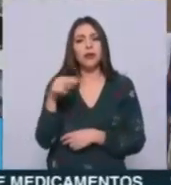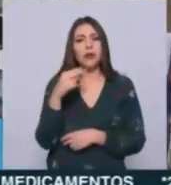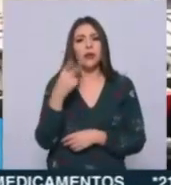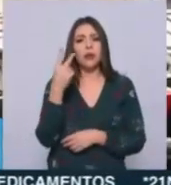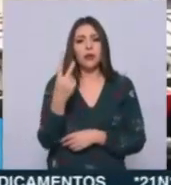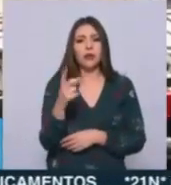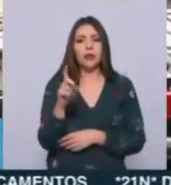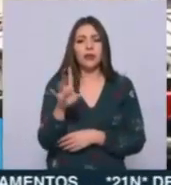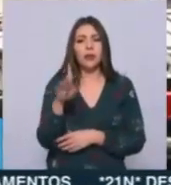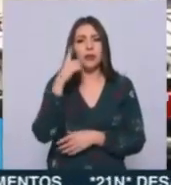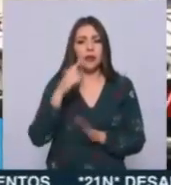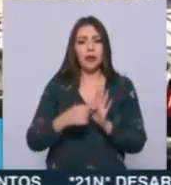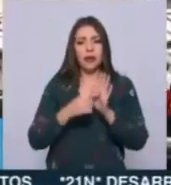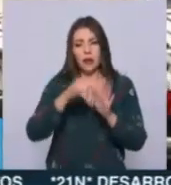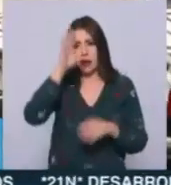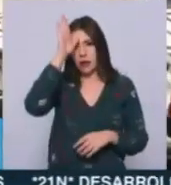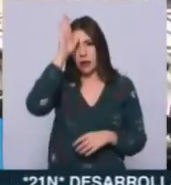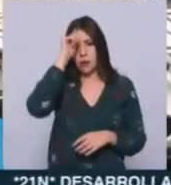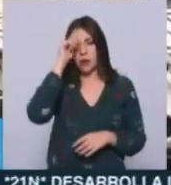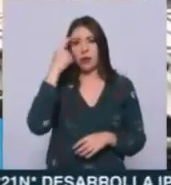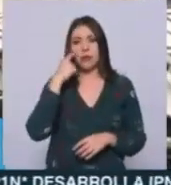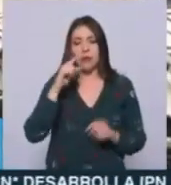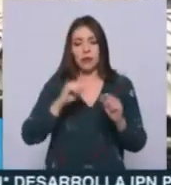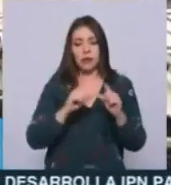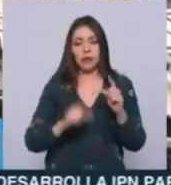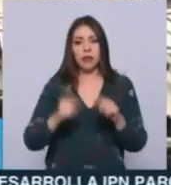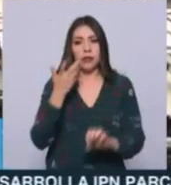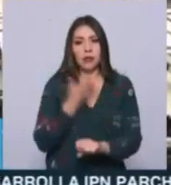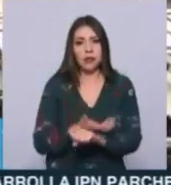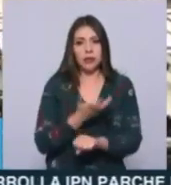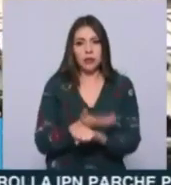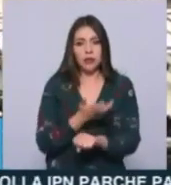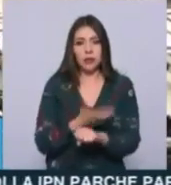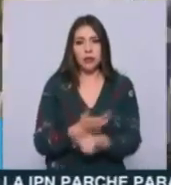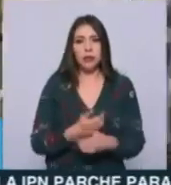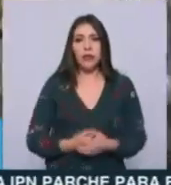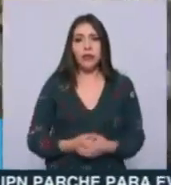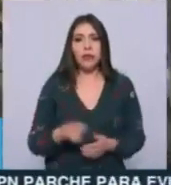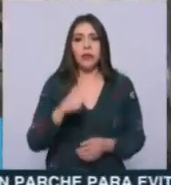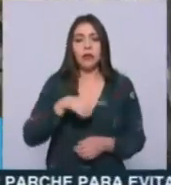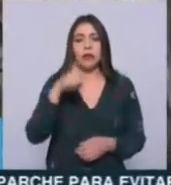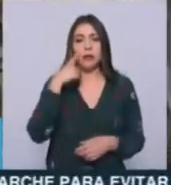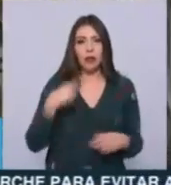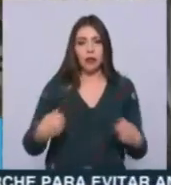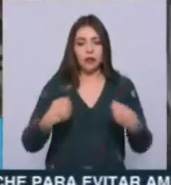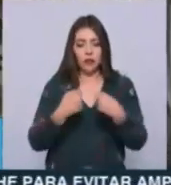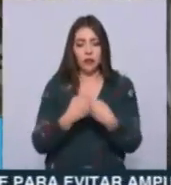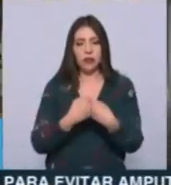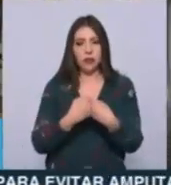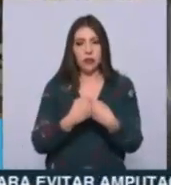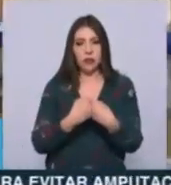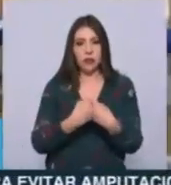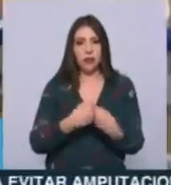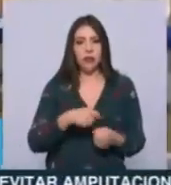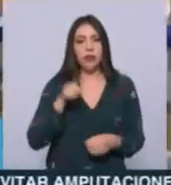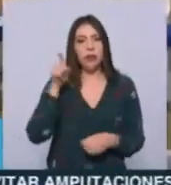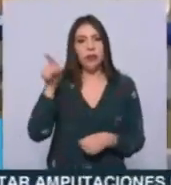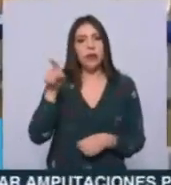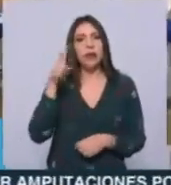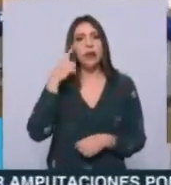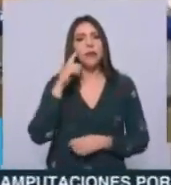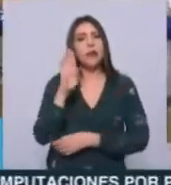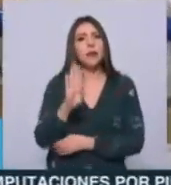Acta de Inmigración y Nacionalidad de los Estados Unidos, que en un inicio únicamente estaba en la frontera con